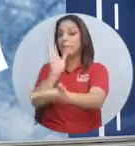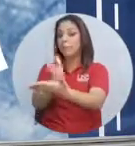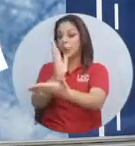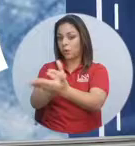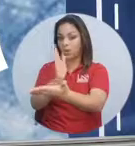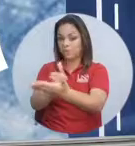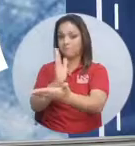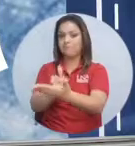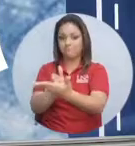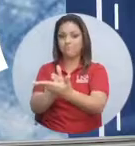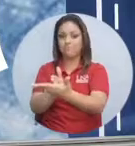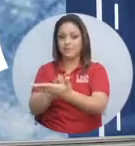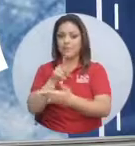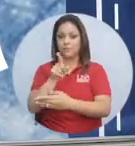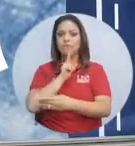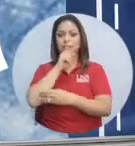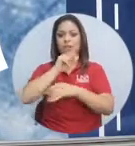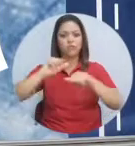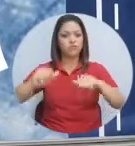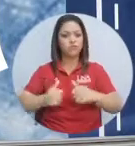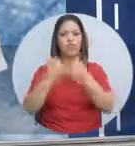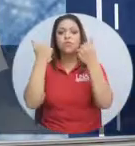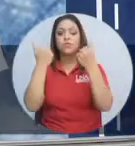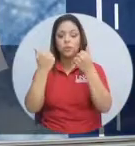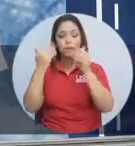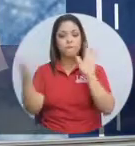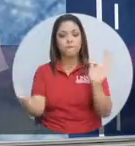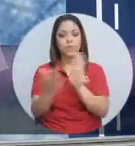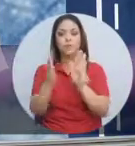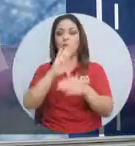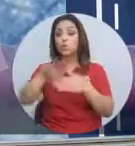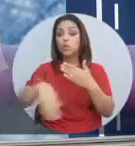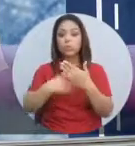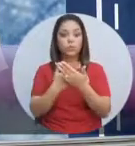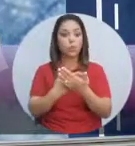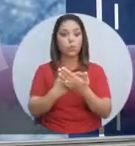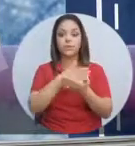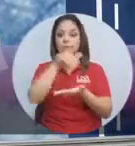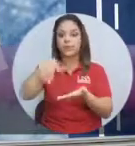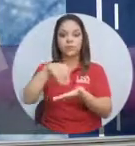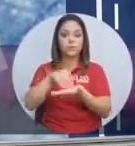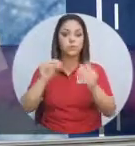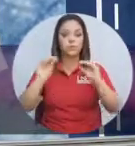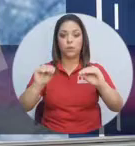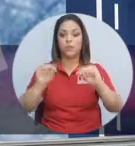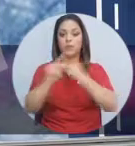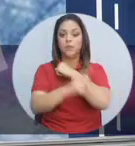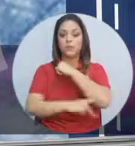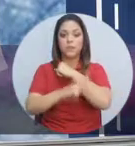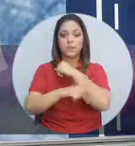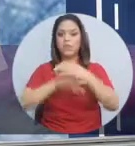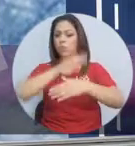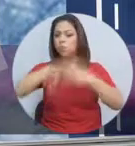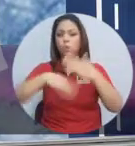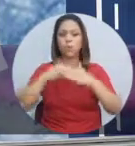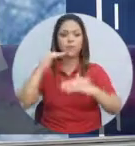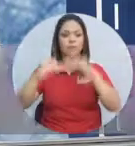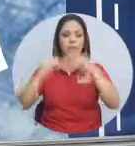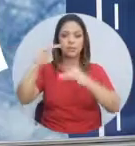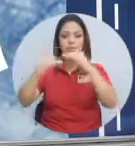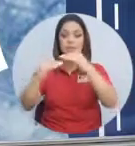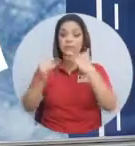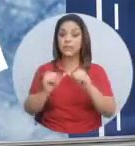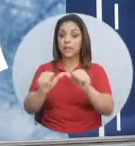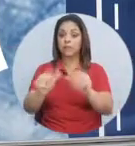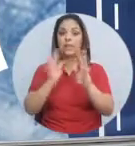un verdadero reto que enfrentan los centros educativos del país en todos los niveles, como hemos venido conversando.